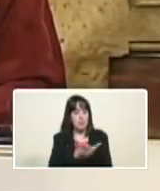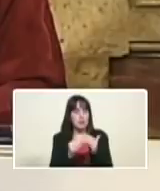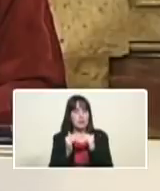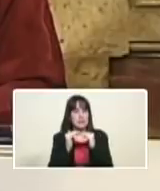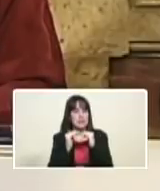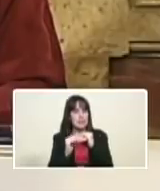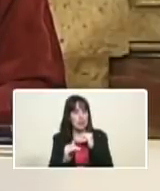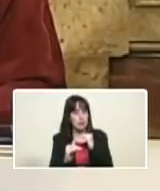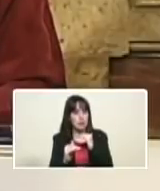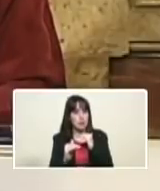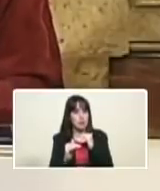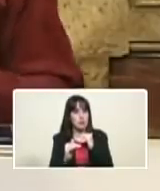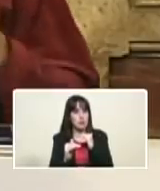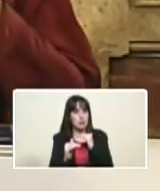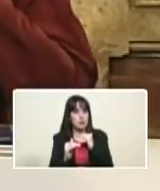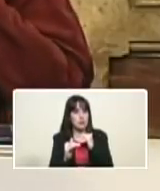permanente.